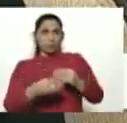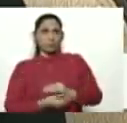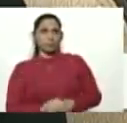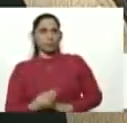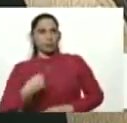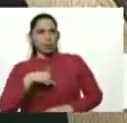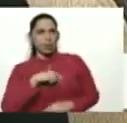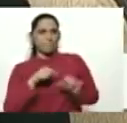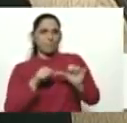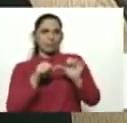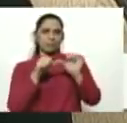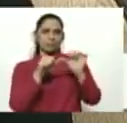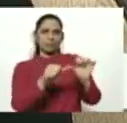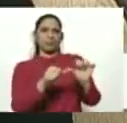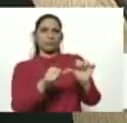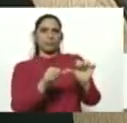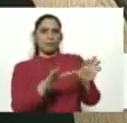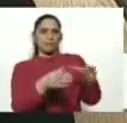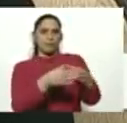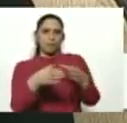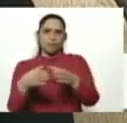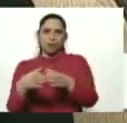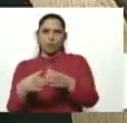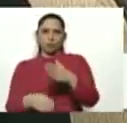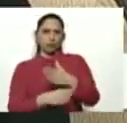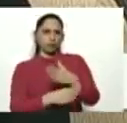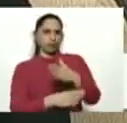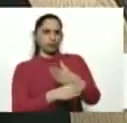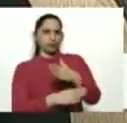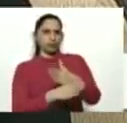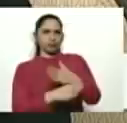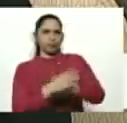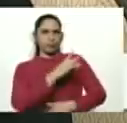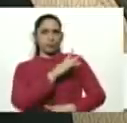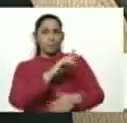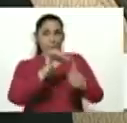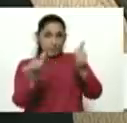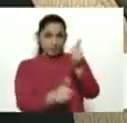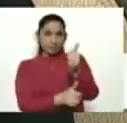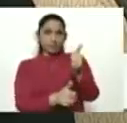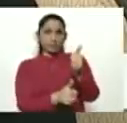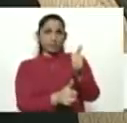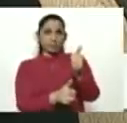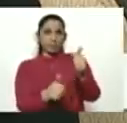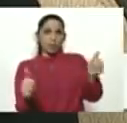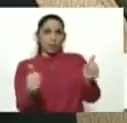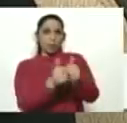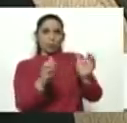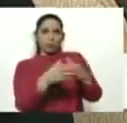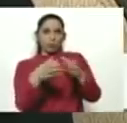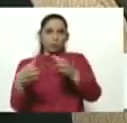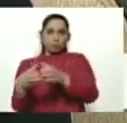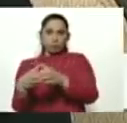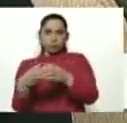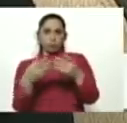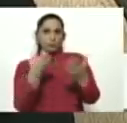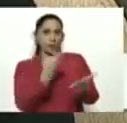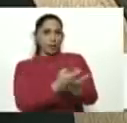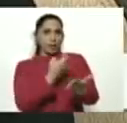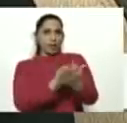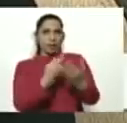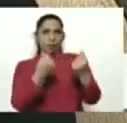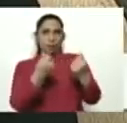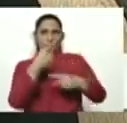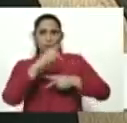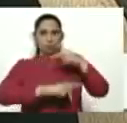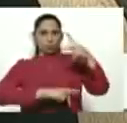hemos mantenido en reuniones permanentes en la vicepresidencia con los sectores económicos y productivos del